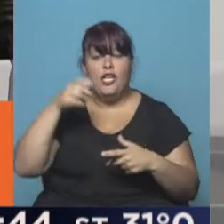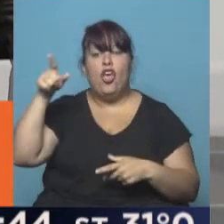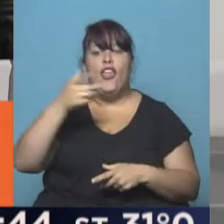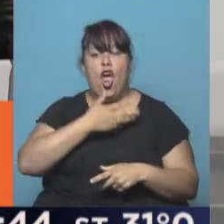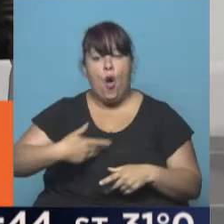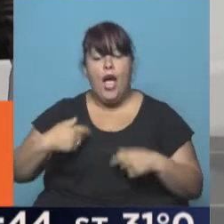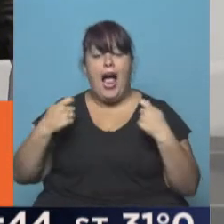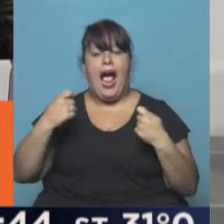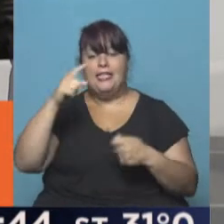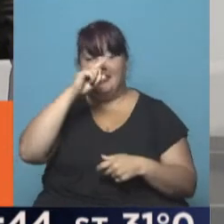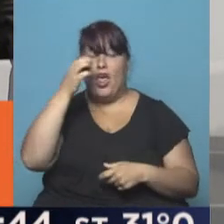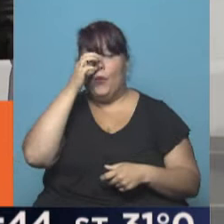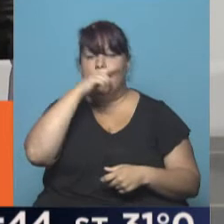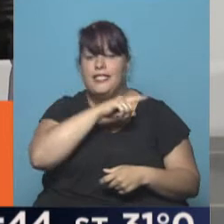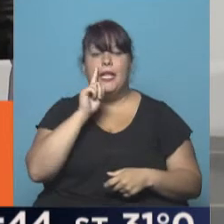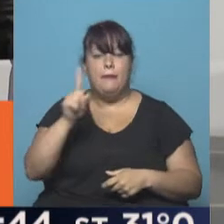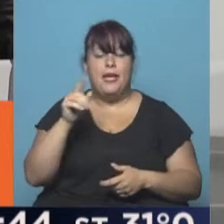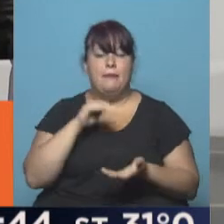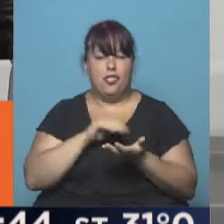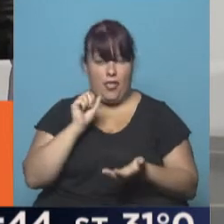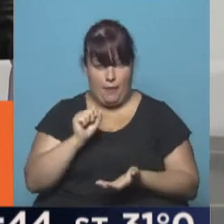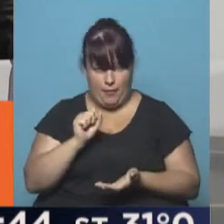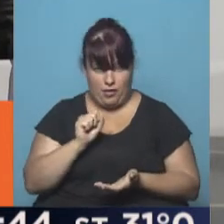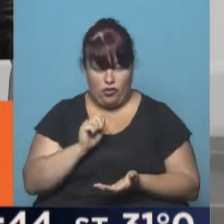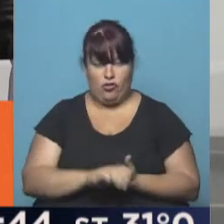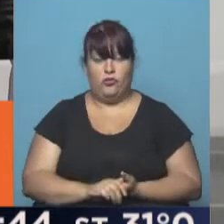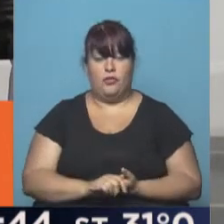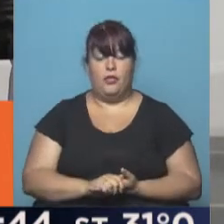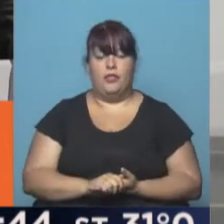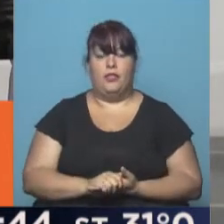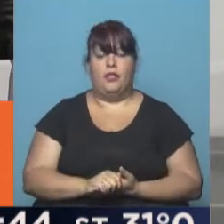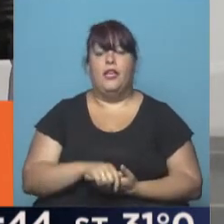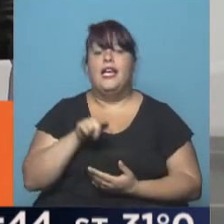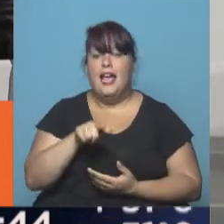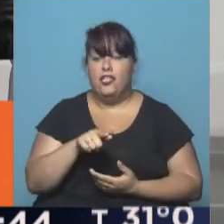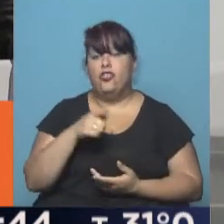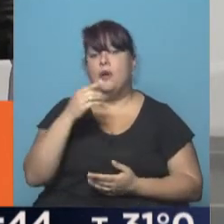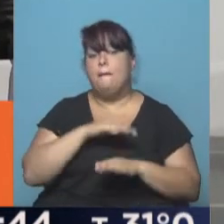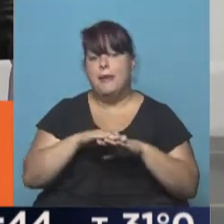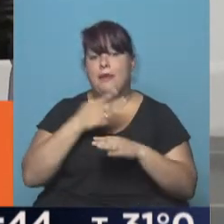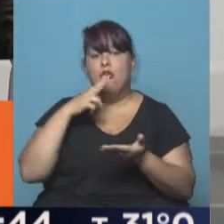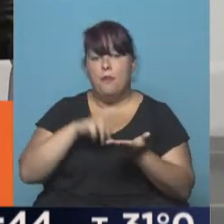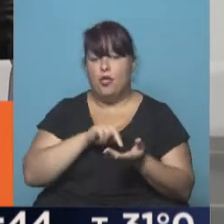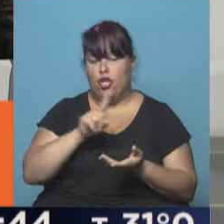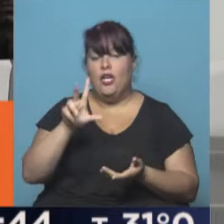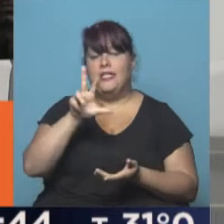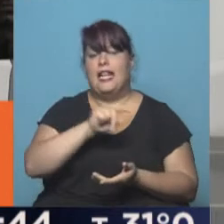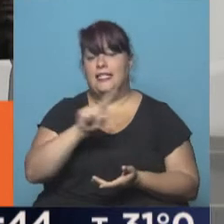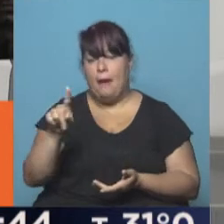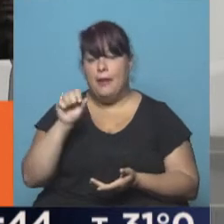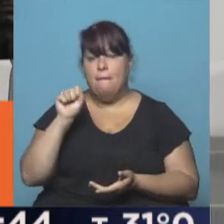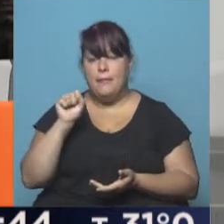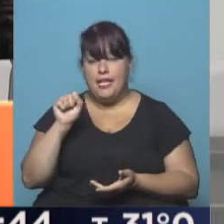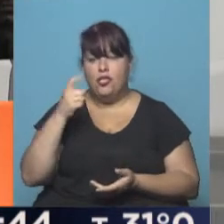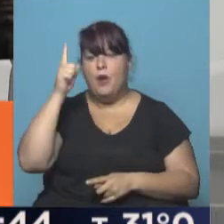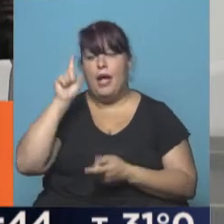le costaba al Estado 27.000 millones de pesos. Esto implicaba un mínimo no imponible de unos 30.000 pesos